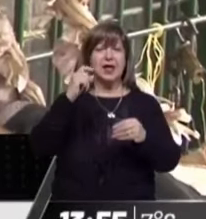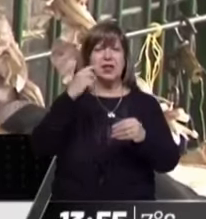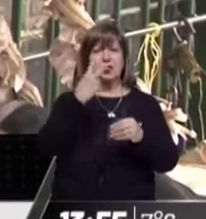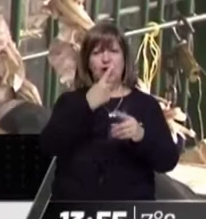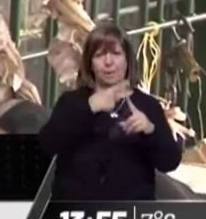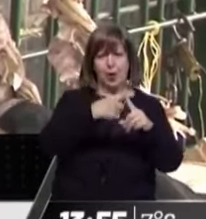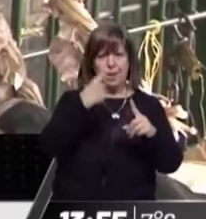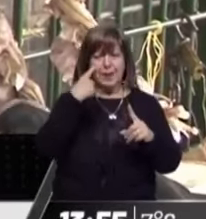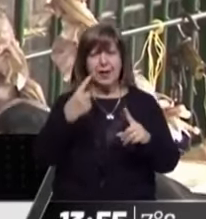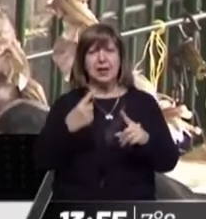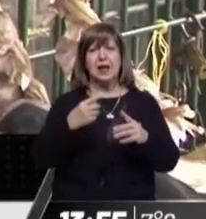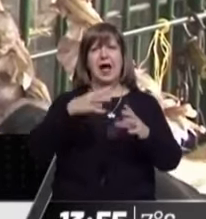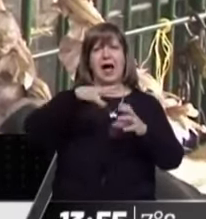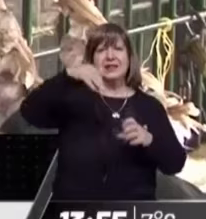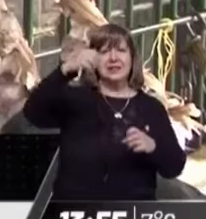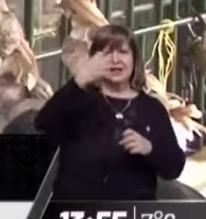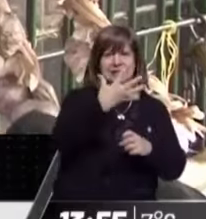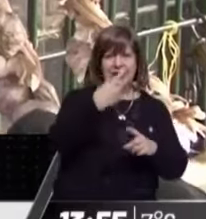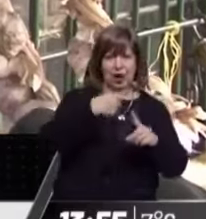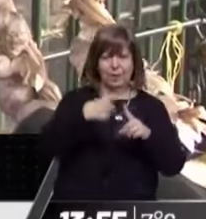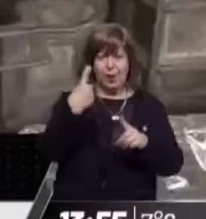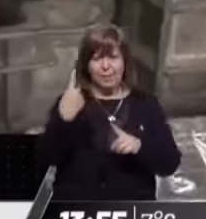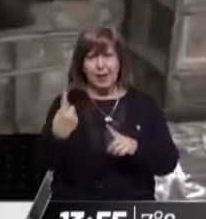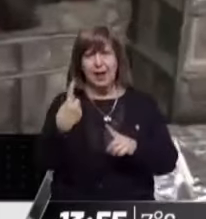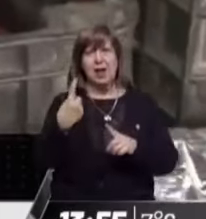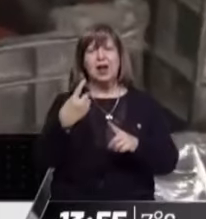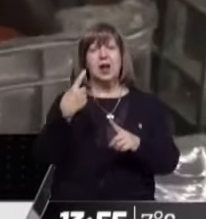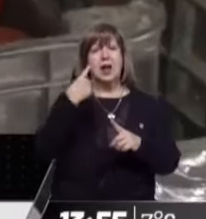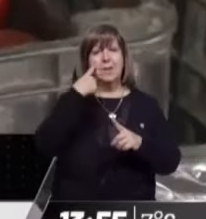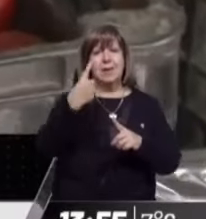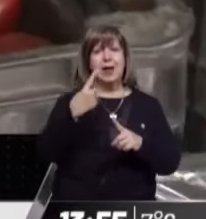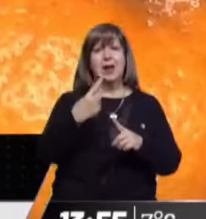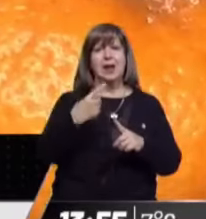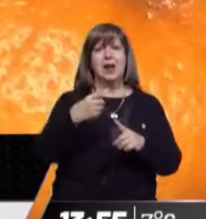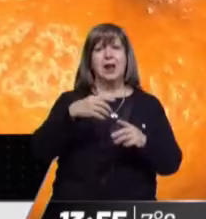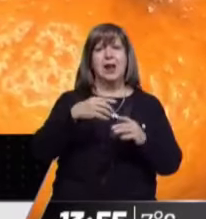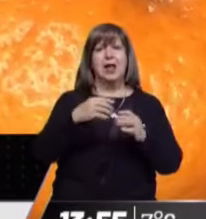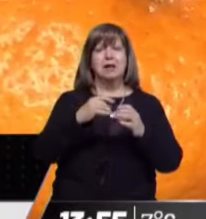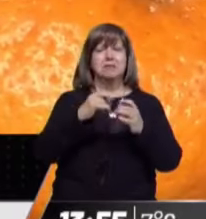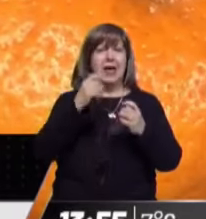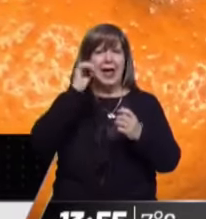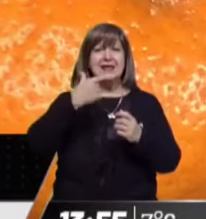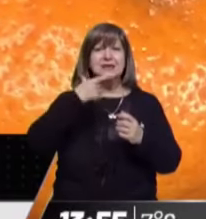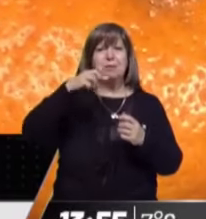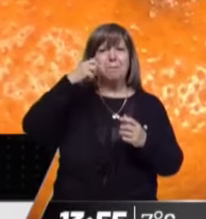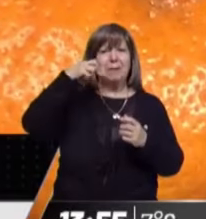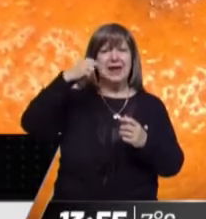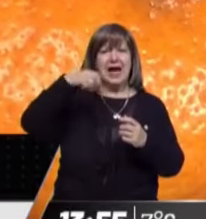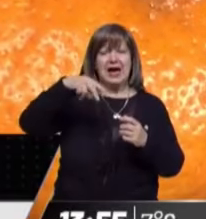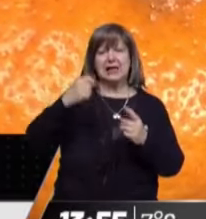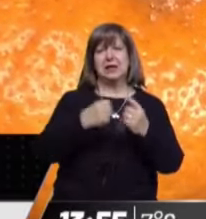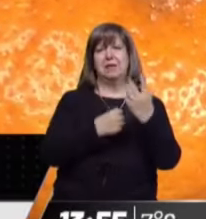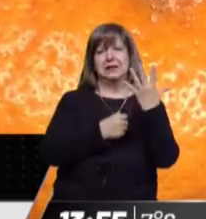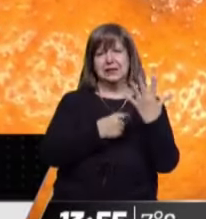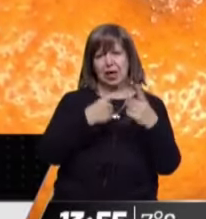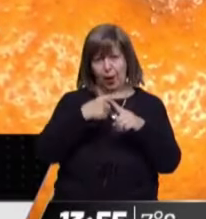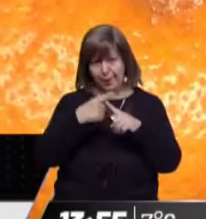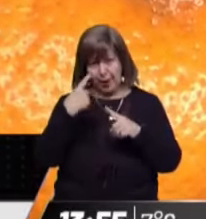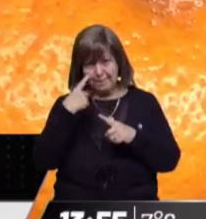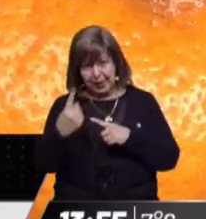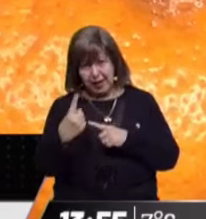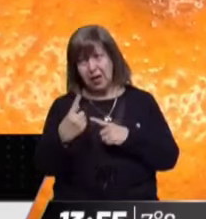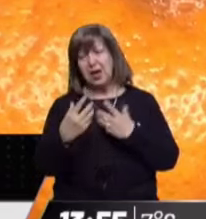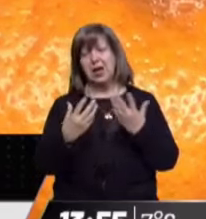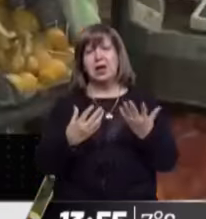acelga 5 por 1.000, espinaca 2 kilos 1.000. ¿Y dentro de las frutas? Frutas tan baratas,